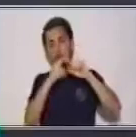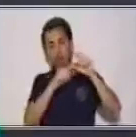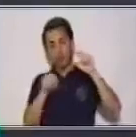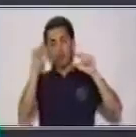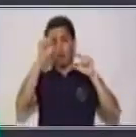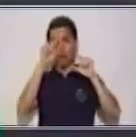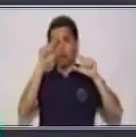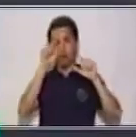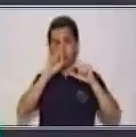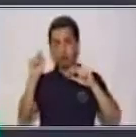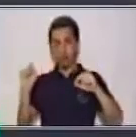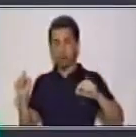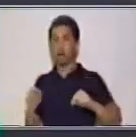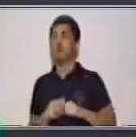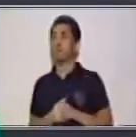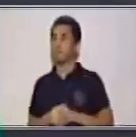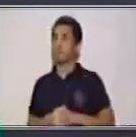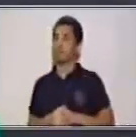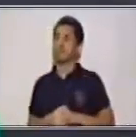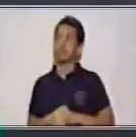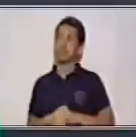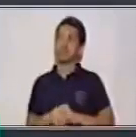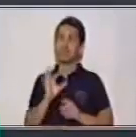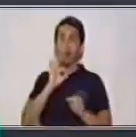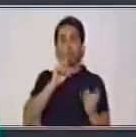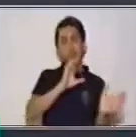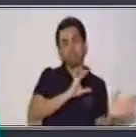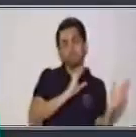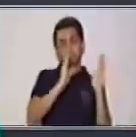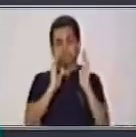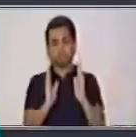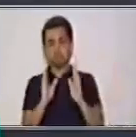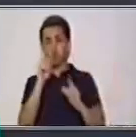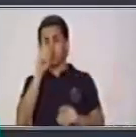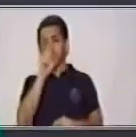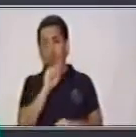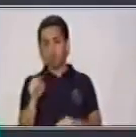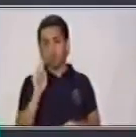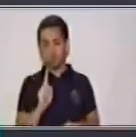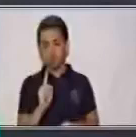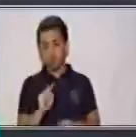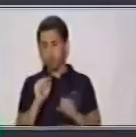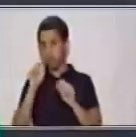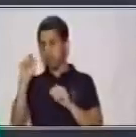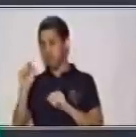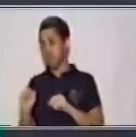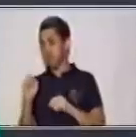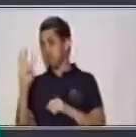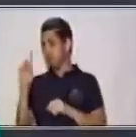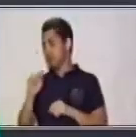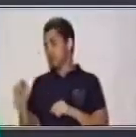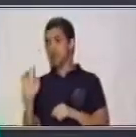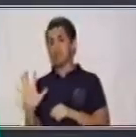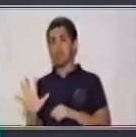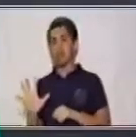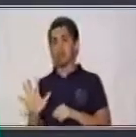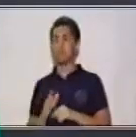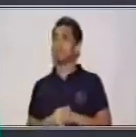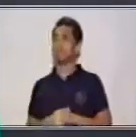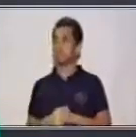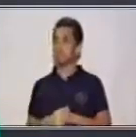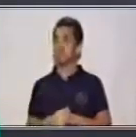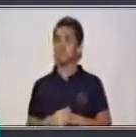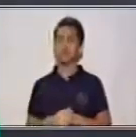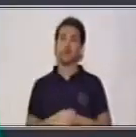arriba. O podemos reescribirlo de esta manera, 1 dividido 1, dividido 4 quintos,